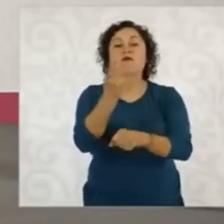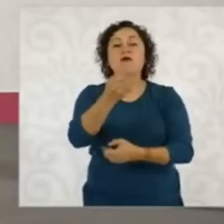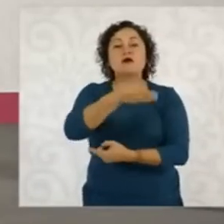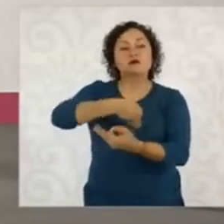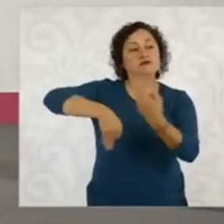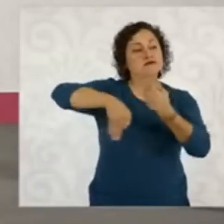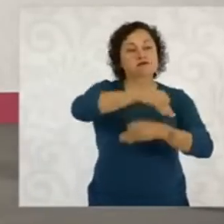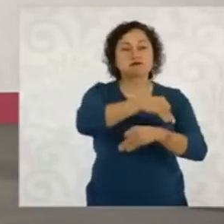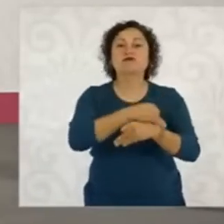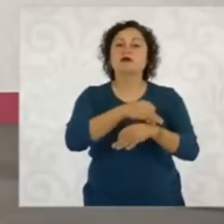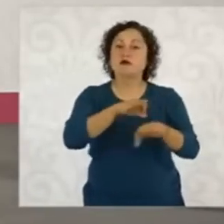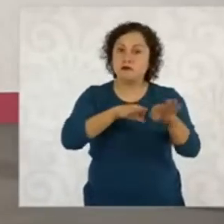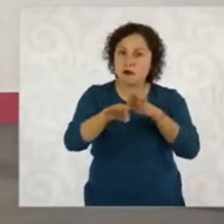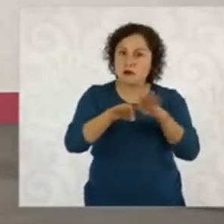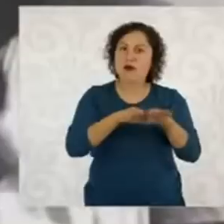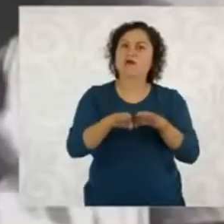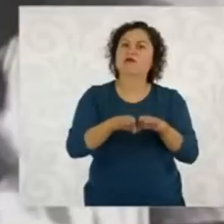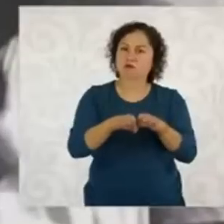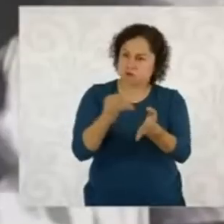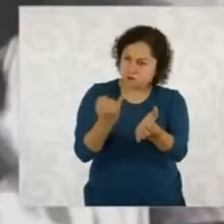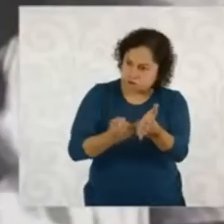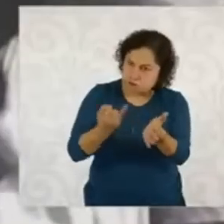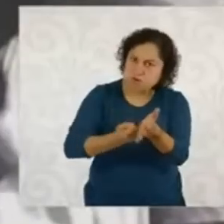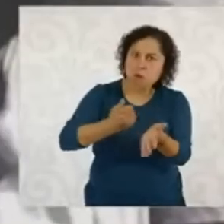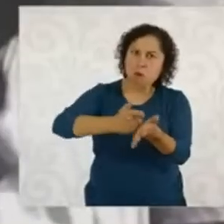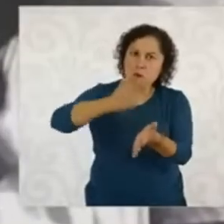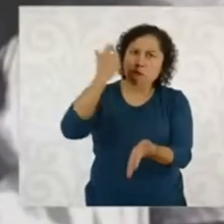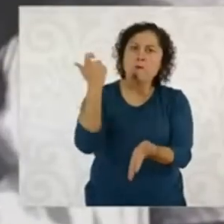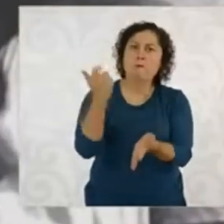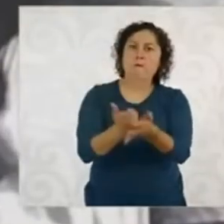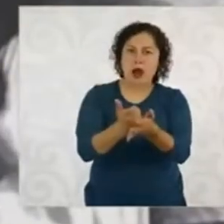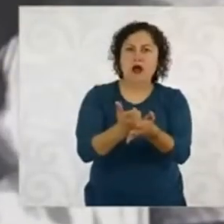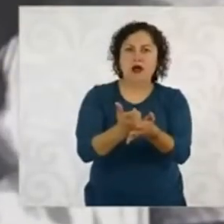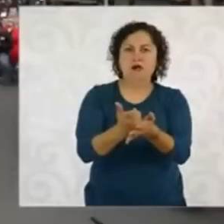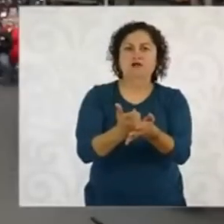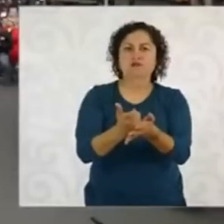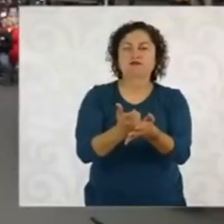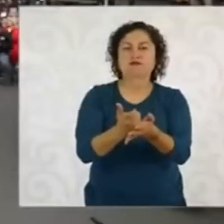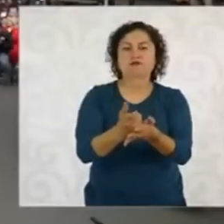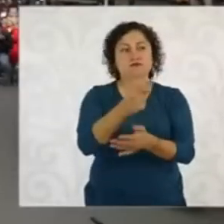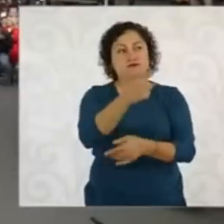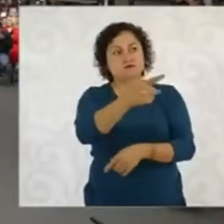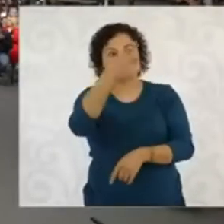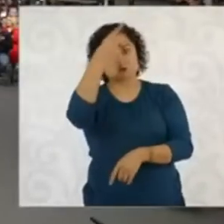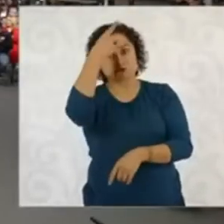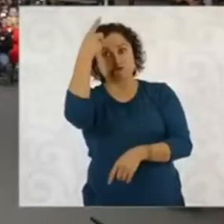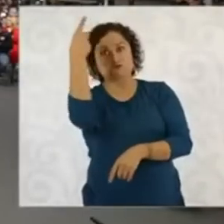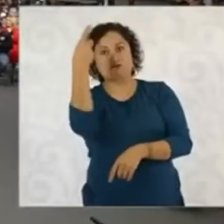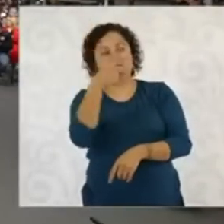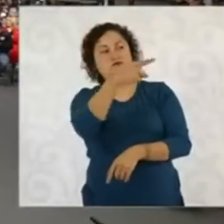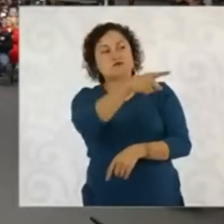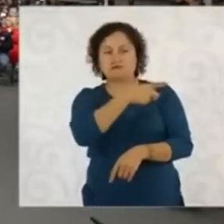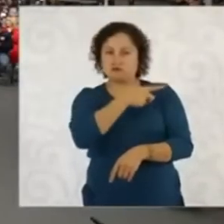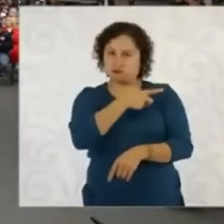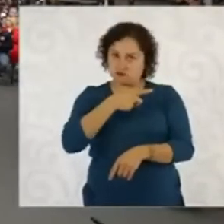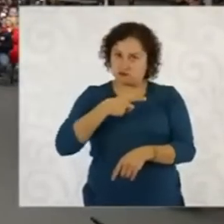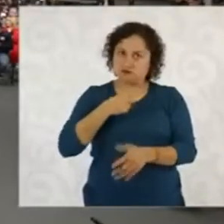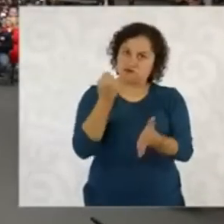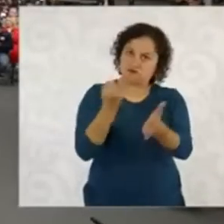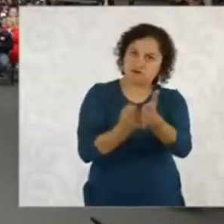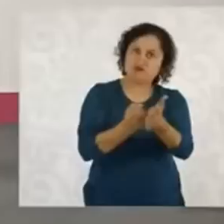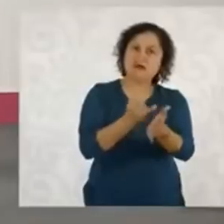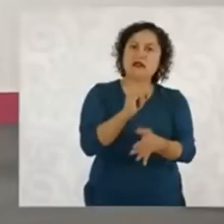el ICR y a las patronales, como corresponde, pagar el IVA. Eso es lo